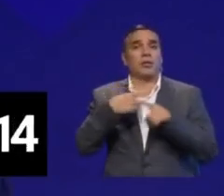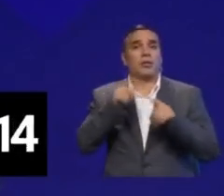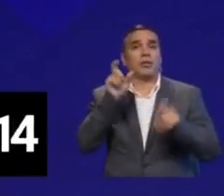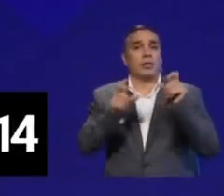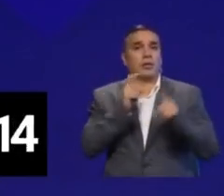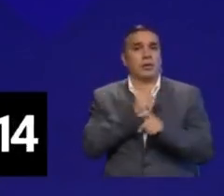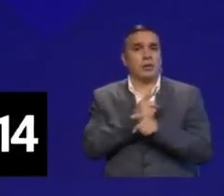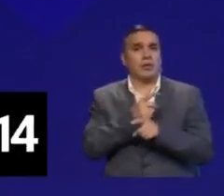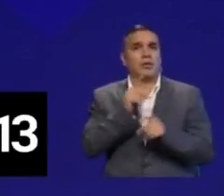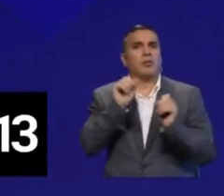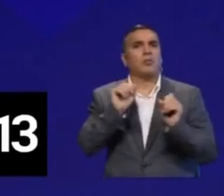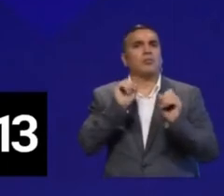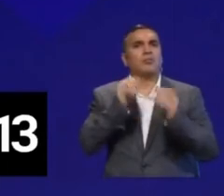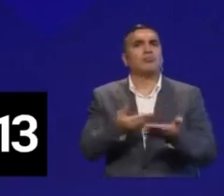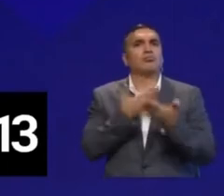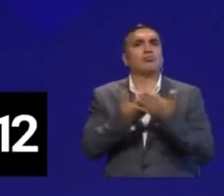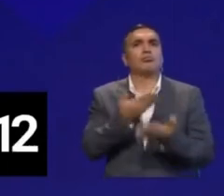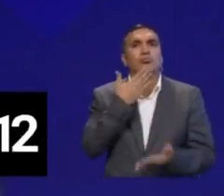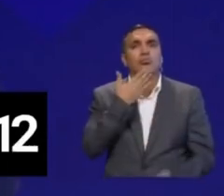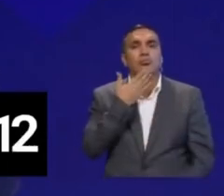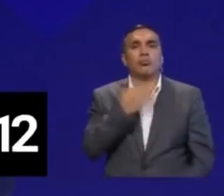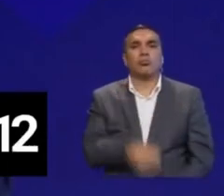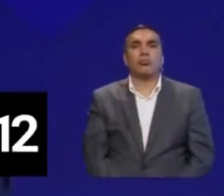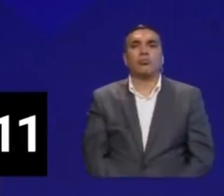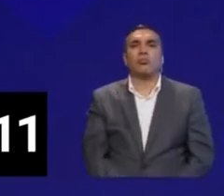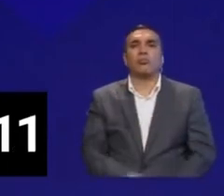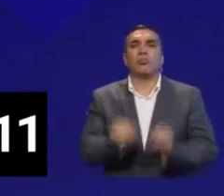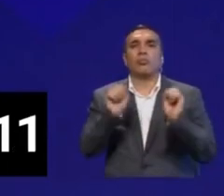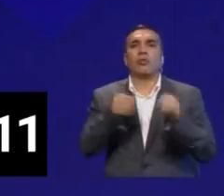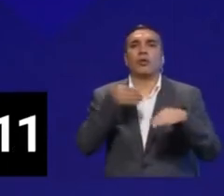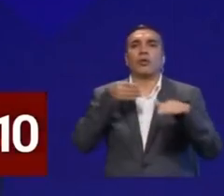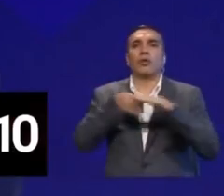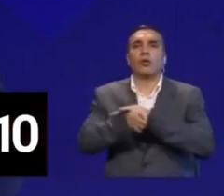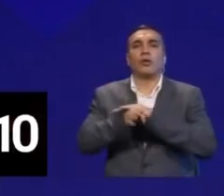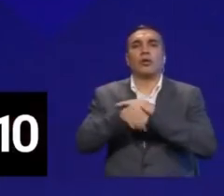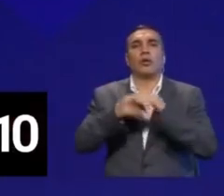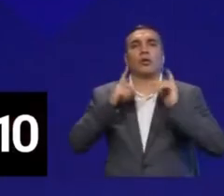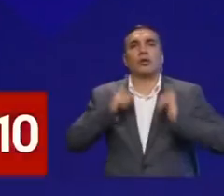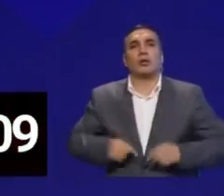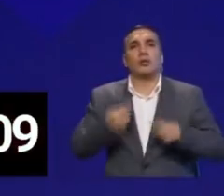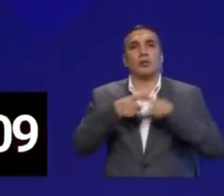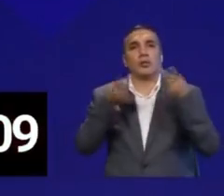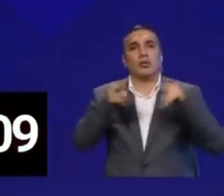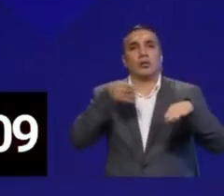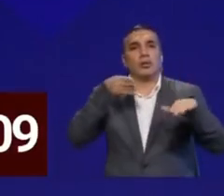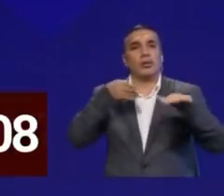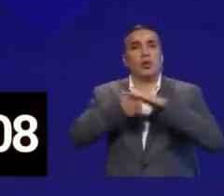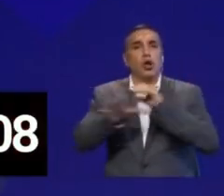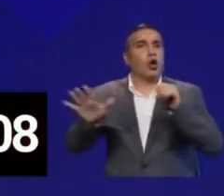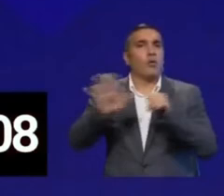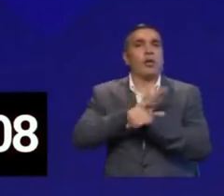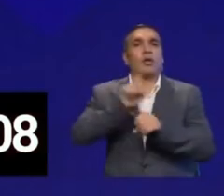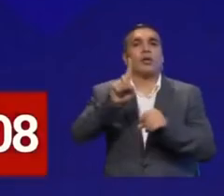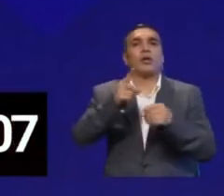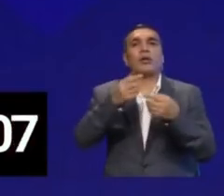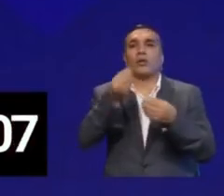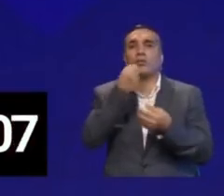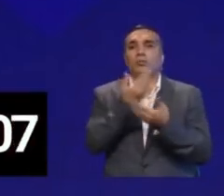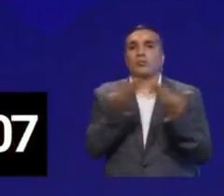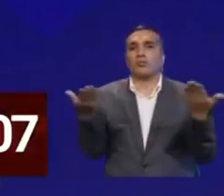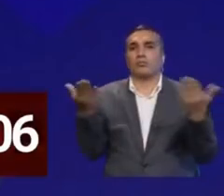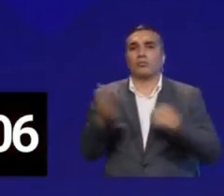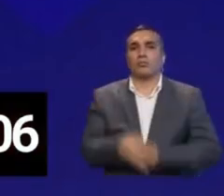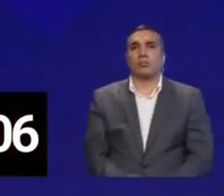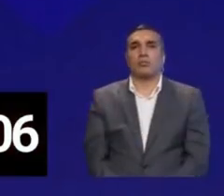diferentes, lo que planteamos entonces es la posibilidad de acceso universal a la salud, pero también de acceso universal a la alimentación, sobre